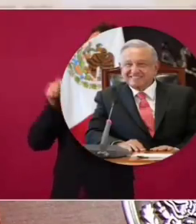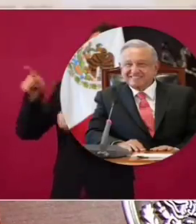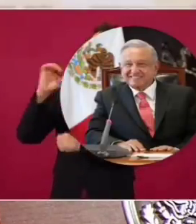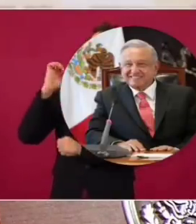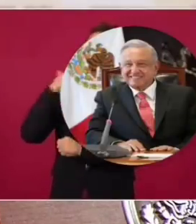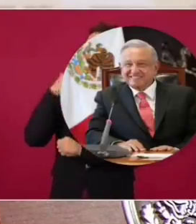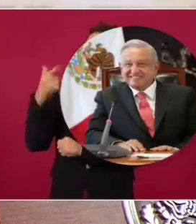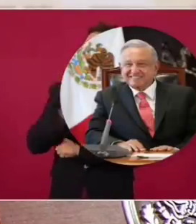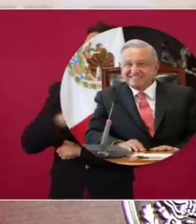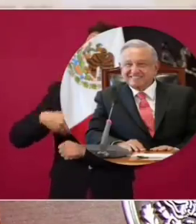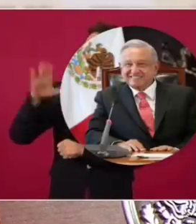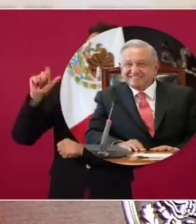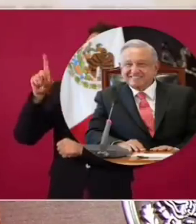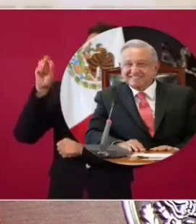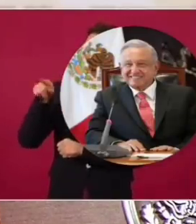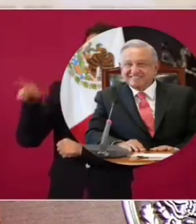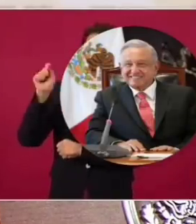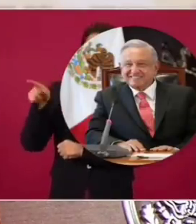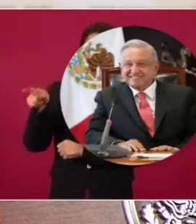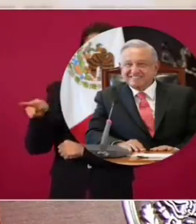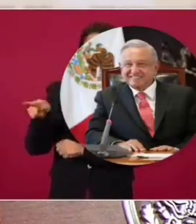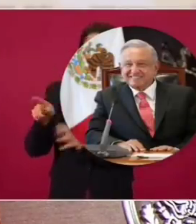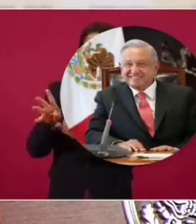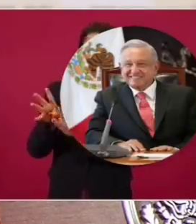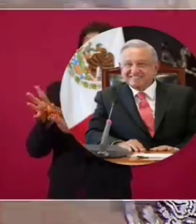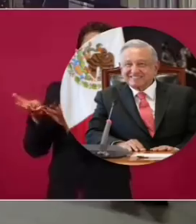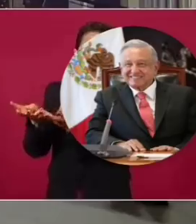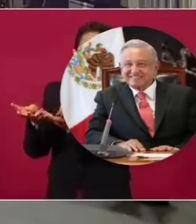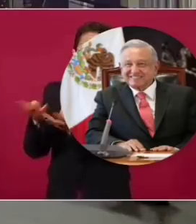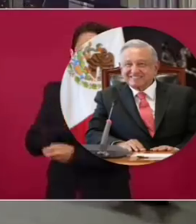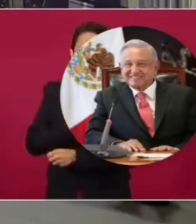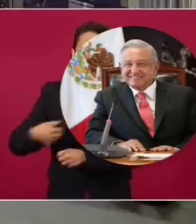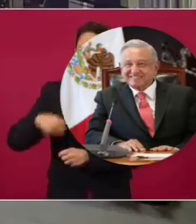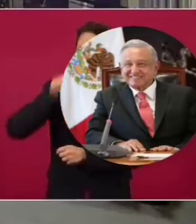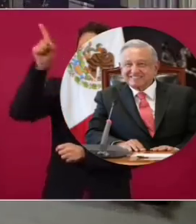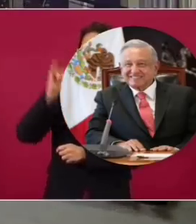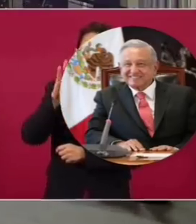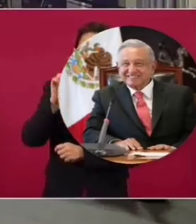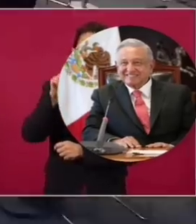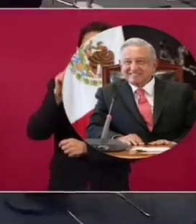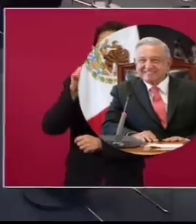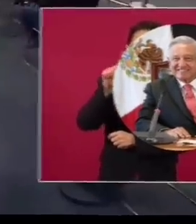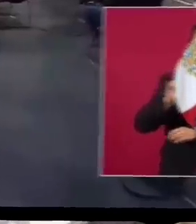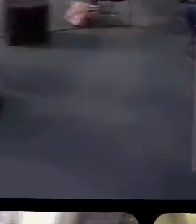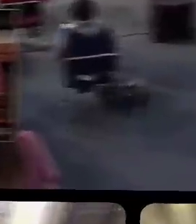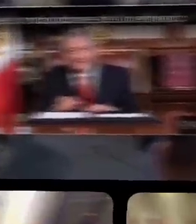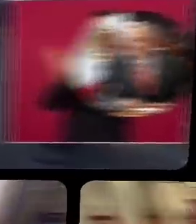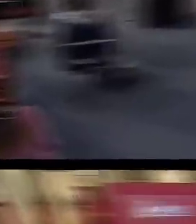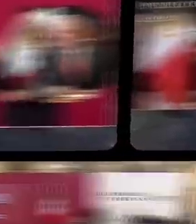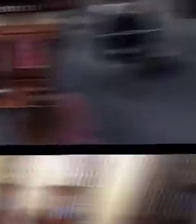ser presidente del Consejo, ¿no? De Iberdrola. Bueno, allá, vamos.